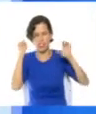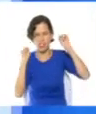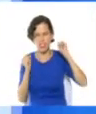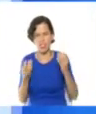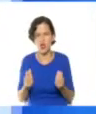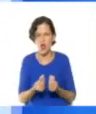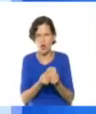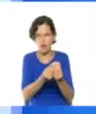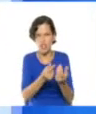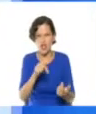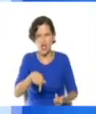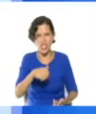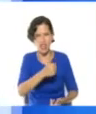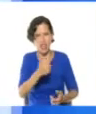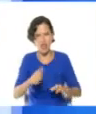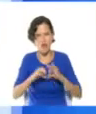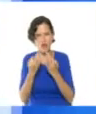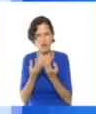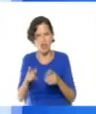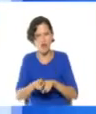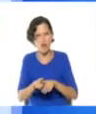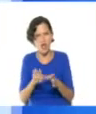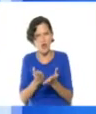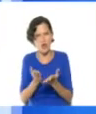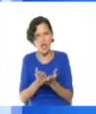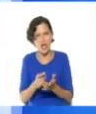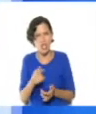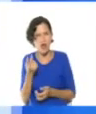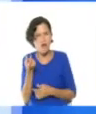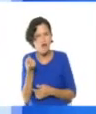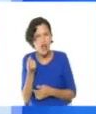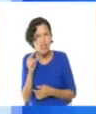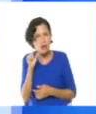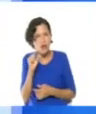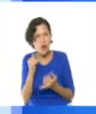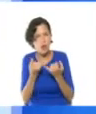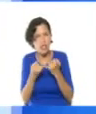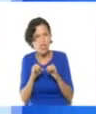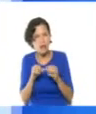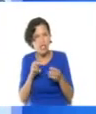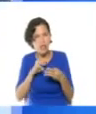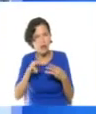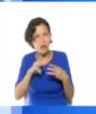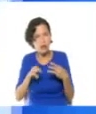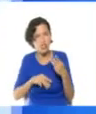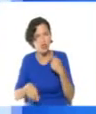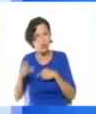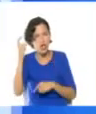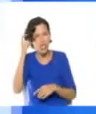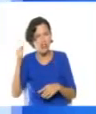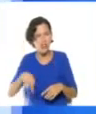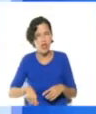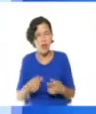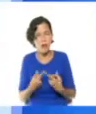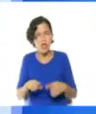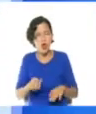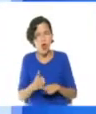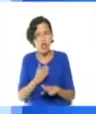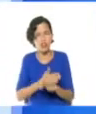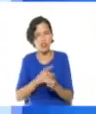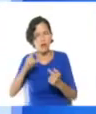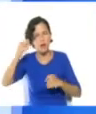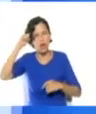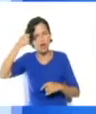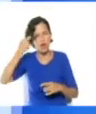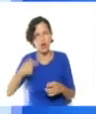acá en Cada Familia Una Escuela. Y ya casi nos acercamos al final de nuestra programación por el día de hoy. Pero antes vamos a